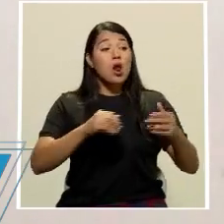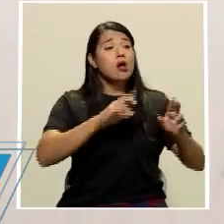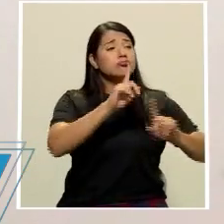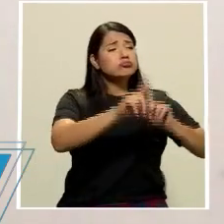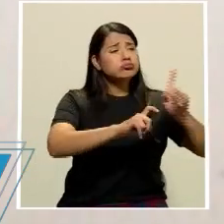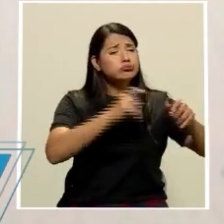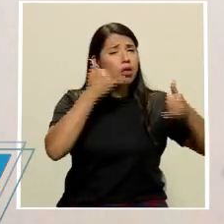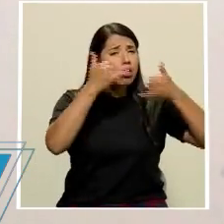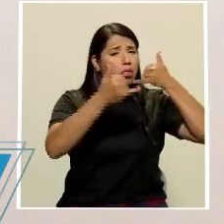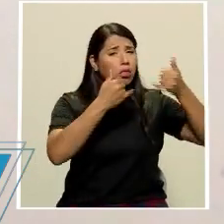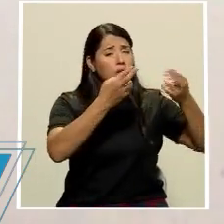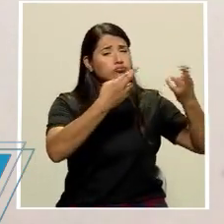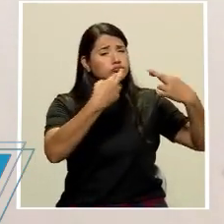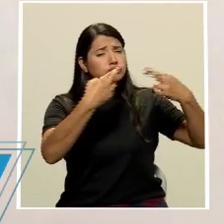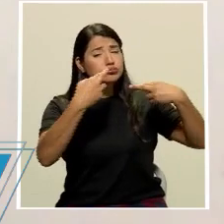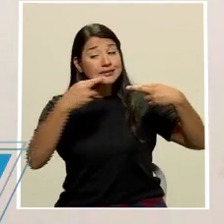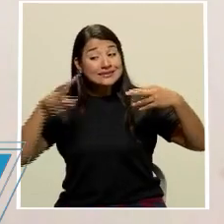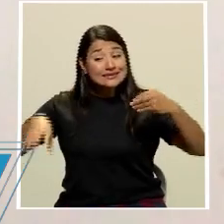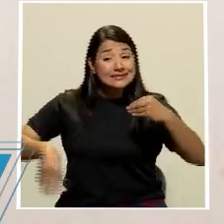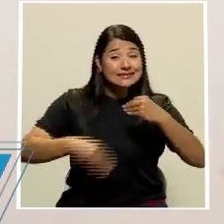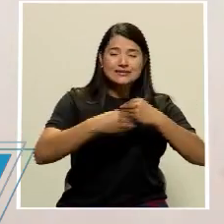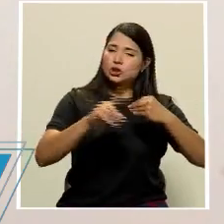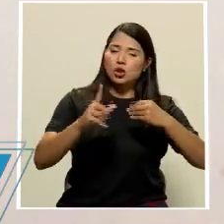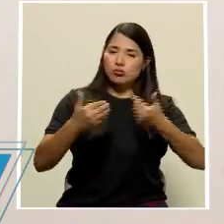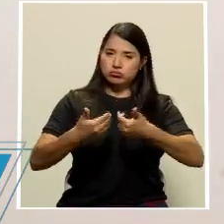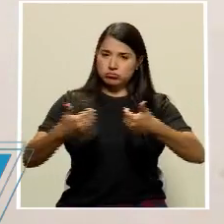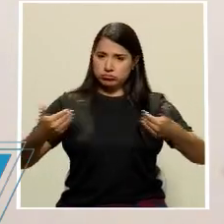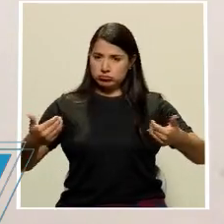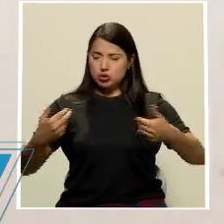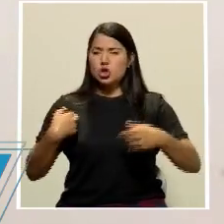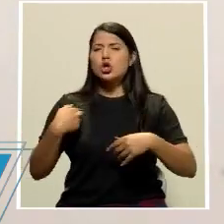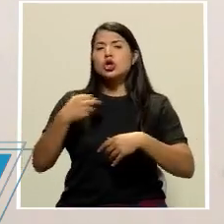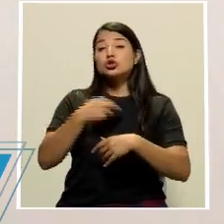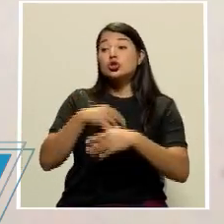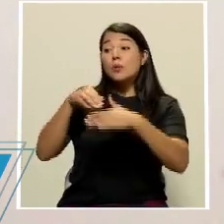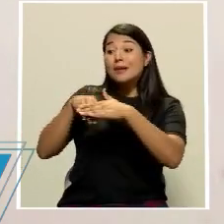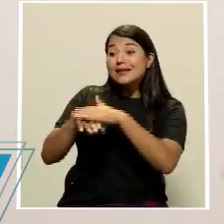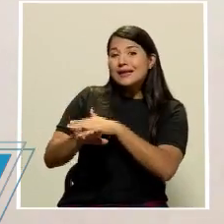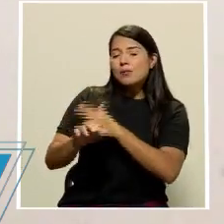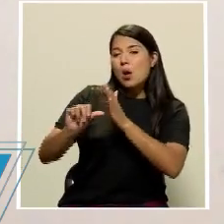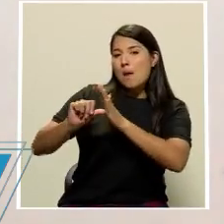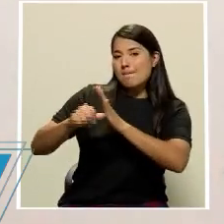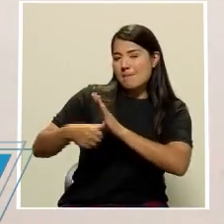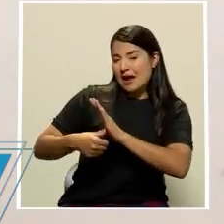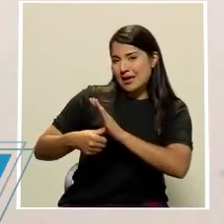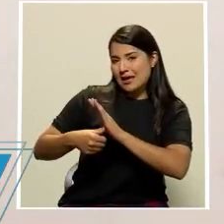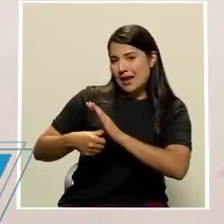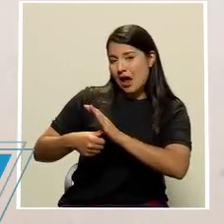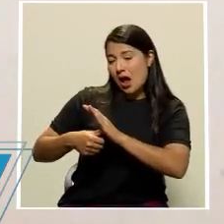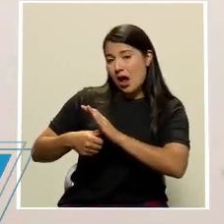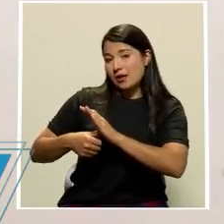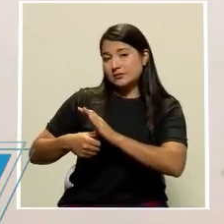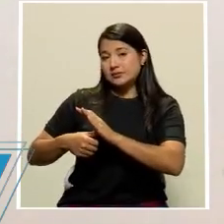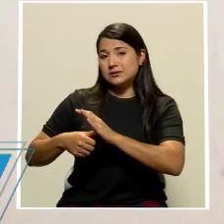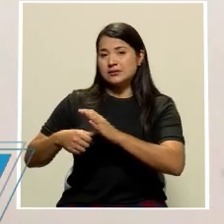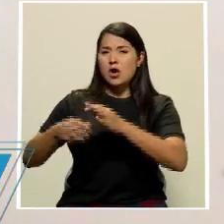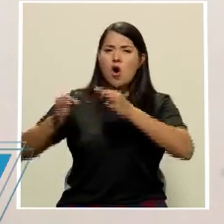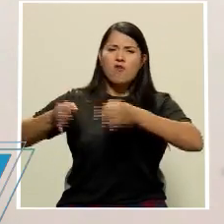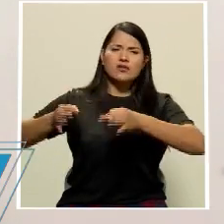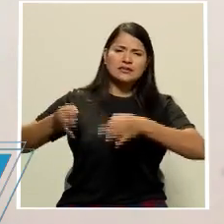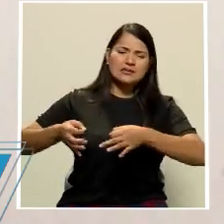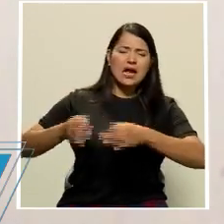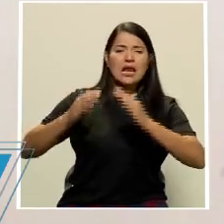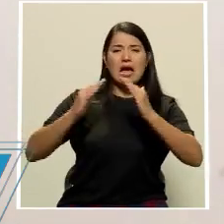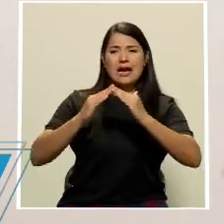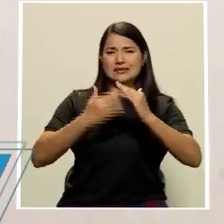reacciones en redes sociales. Lo que hicimos fue tomar las muestras amplias de las diferentes páginas oficiales, de la Casa Presidencial,